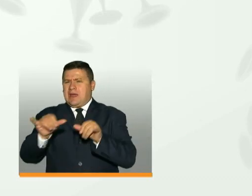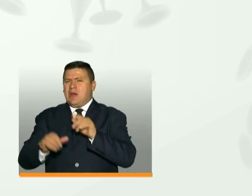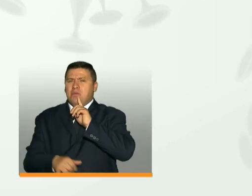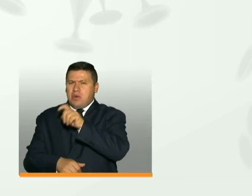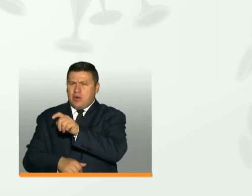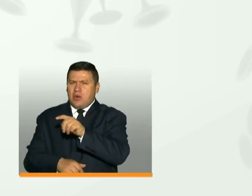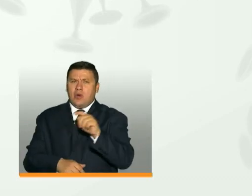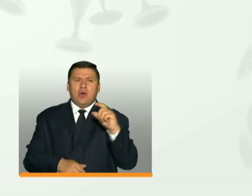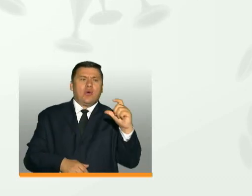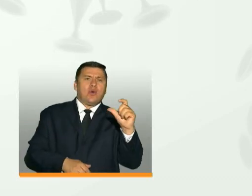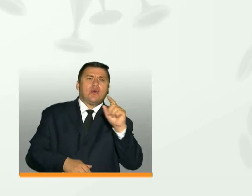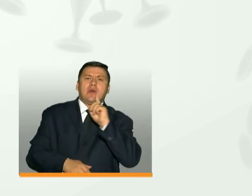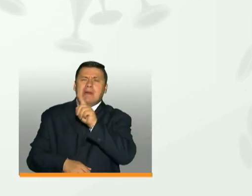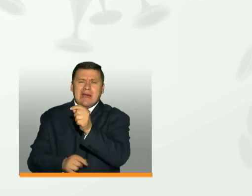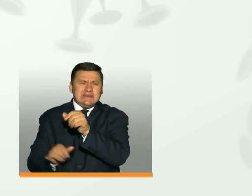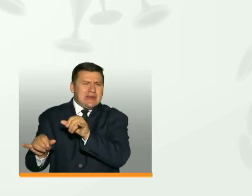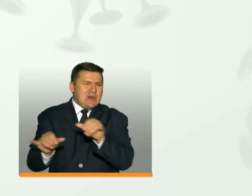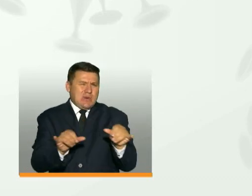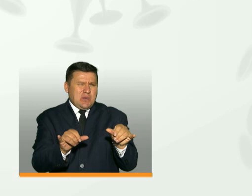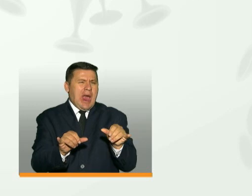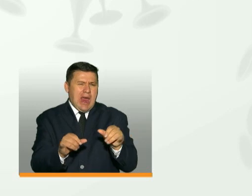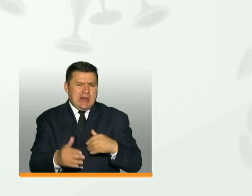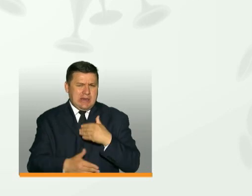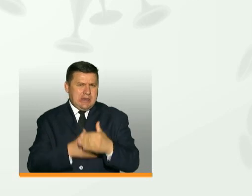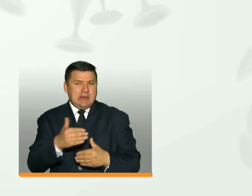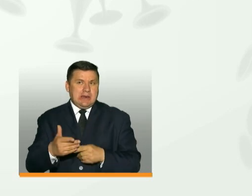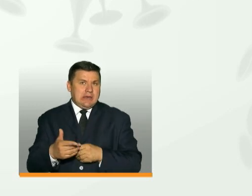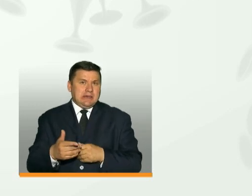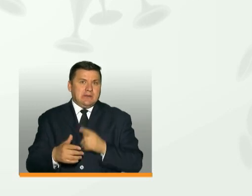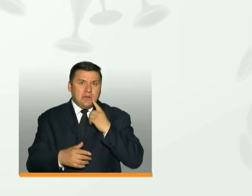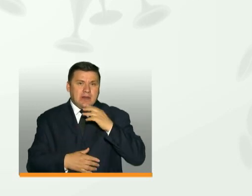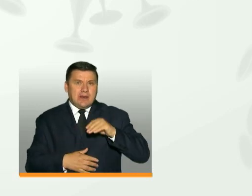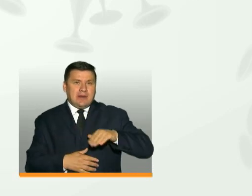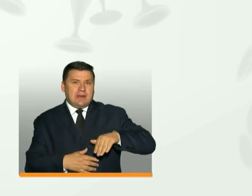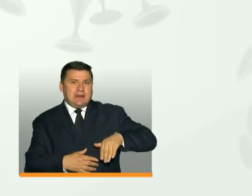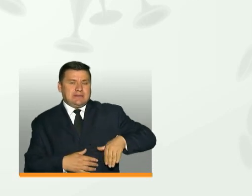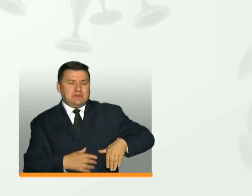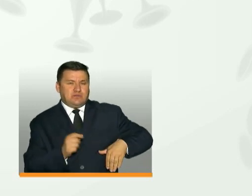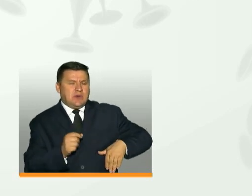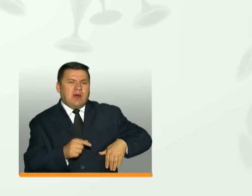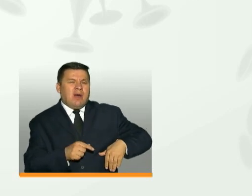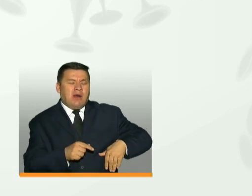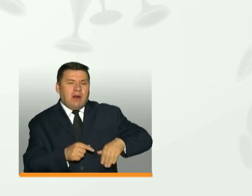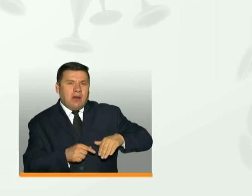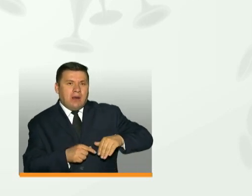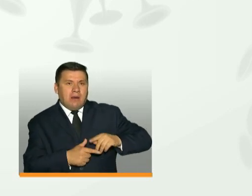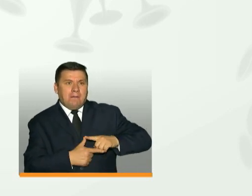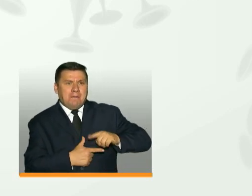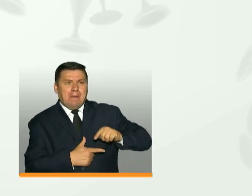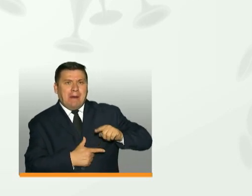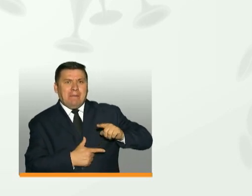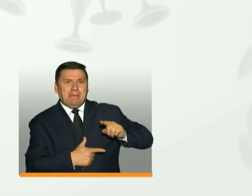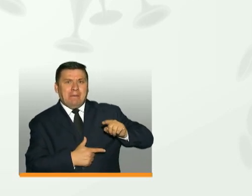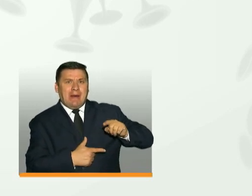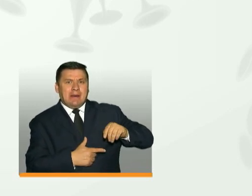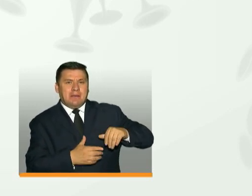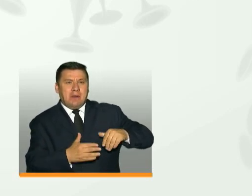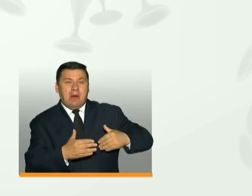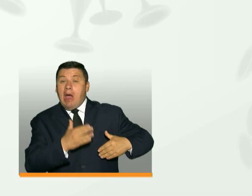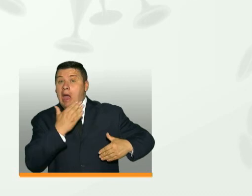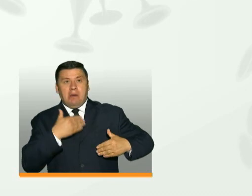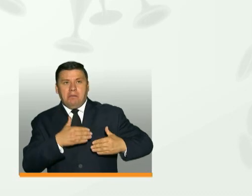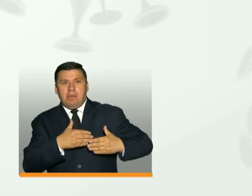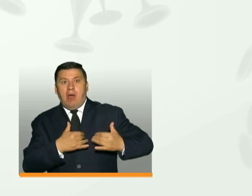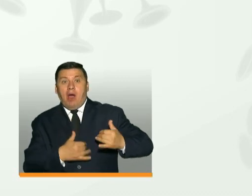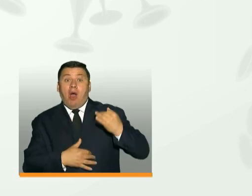Bucaramanga y Cúcuta, como recordamos, han venido un poco atrás en este crecimiento de la epidemia,